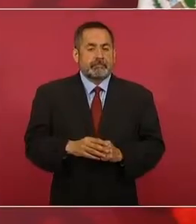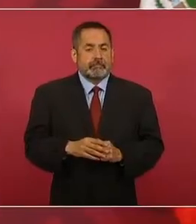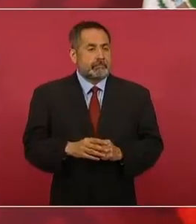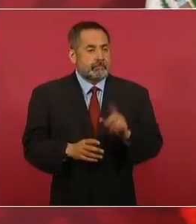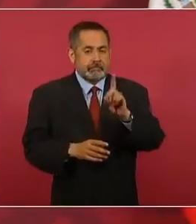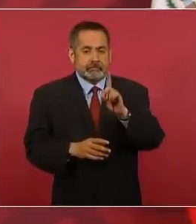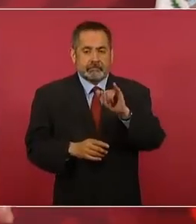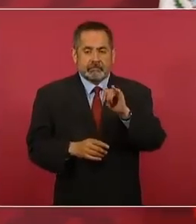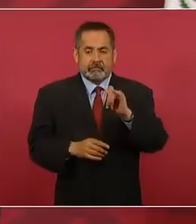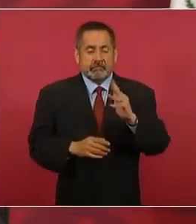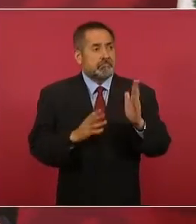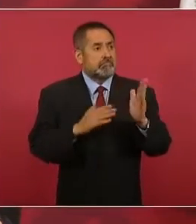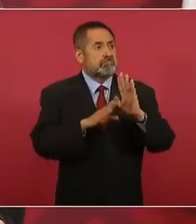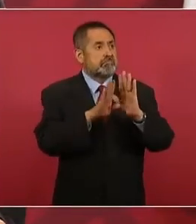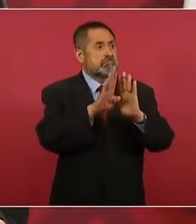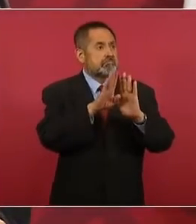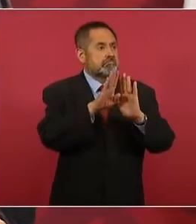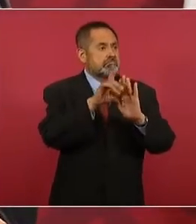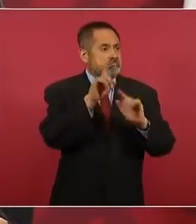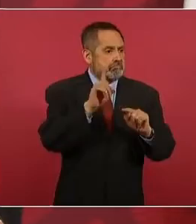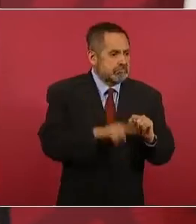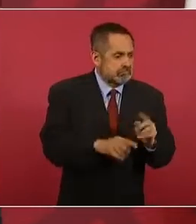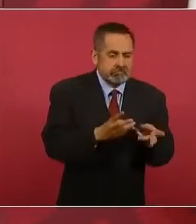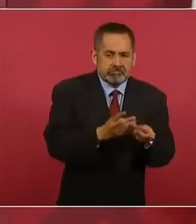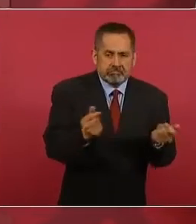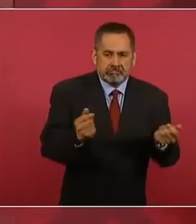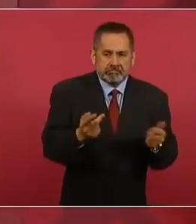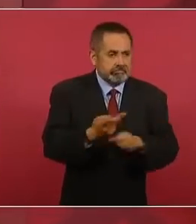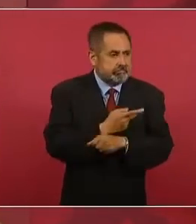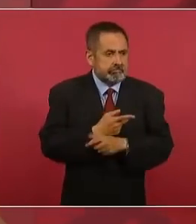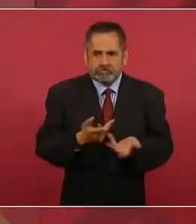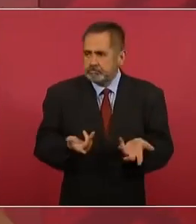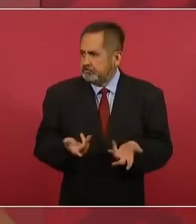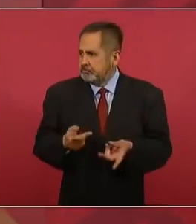desaparece Diego. ¿Qué se hizo Diego?